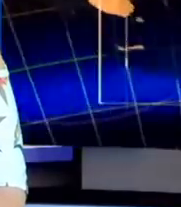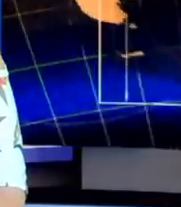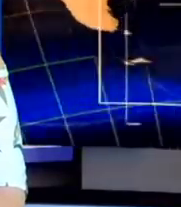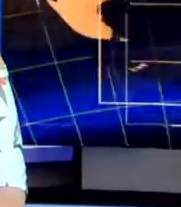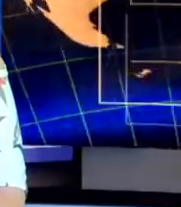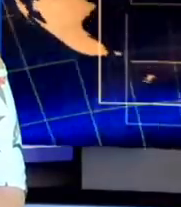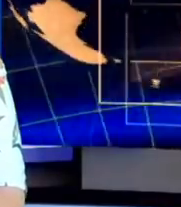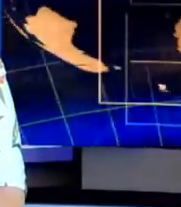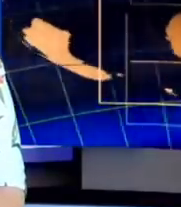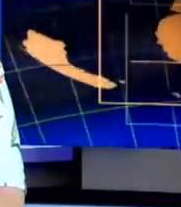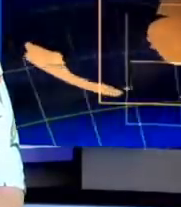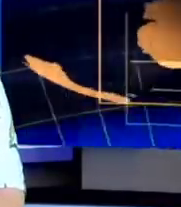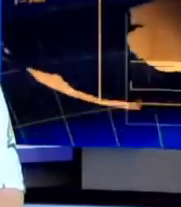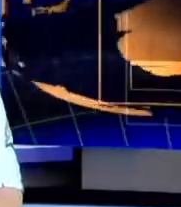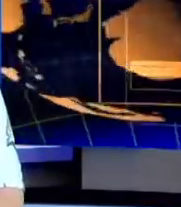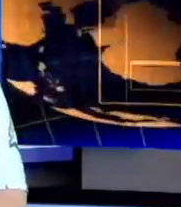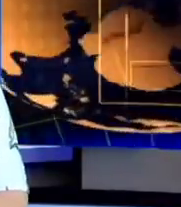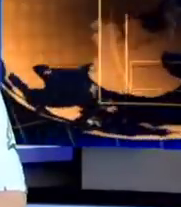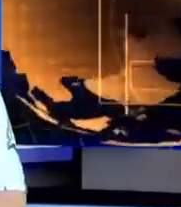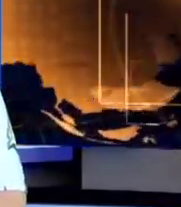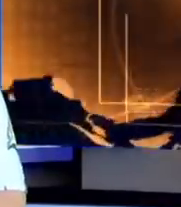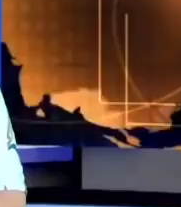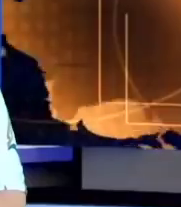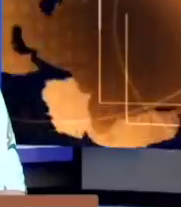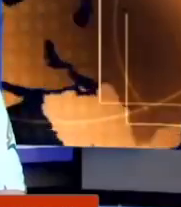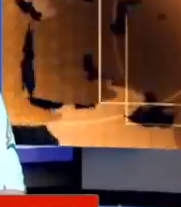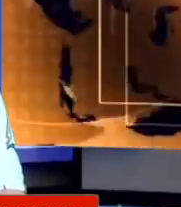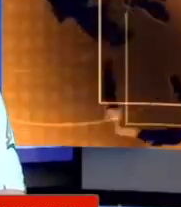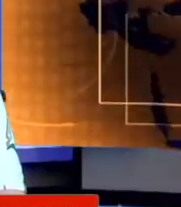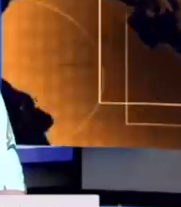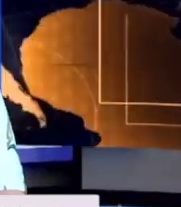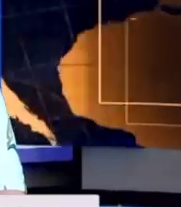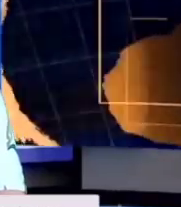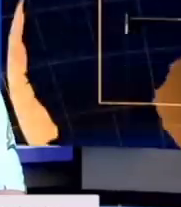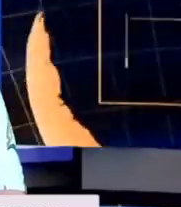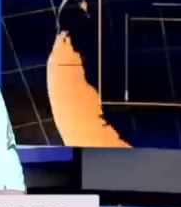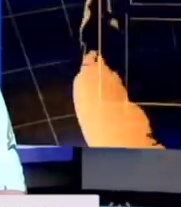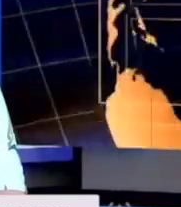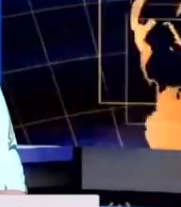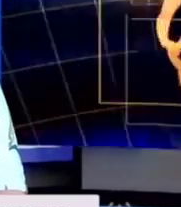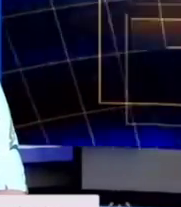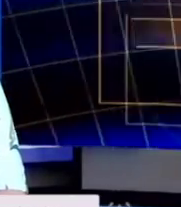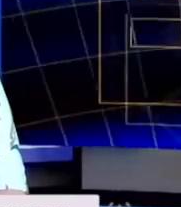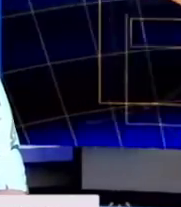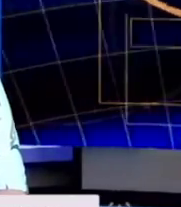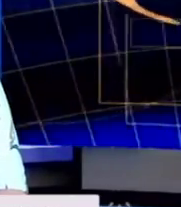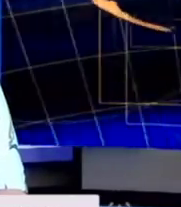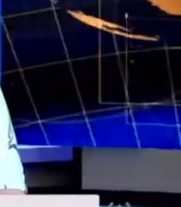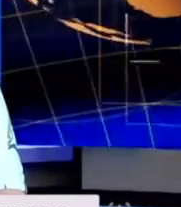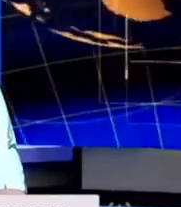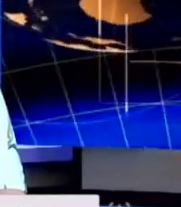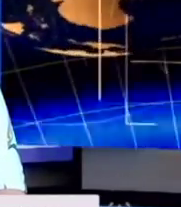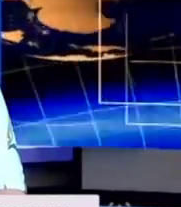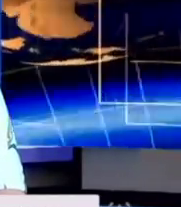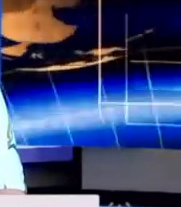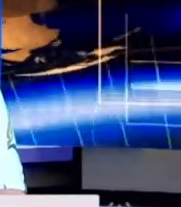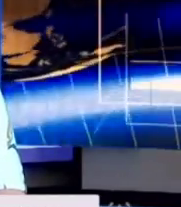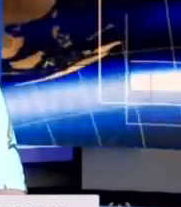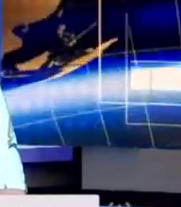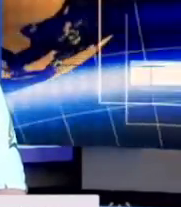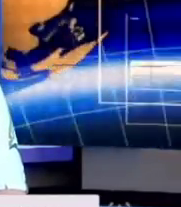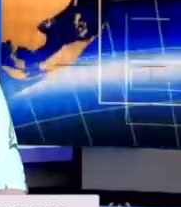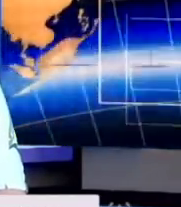que no se pierdan de la información. Síganme en mis redes sociales, me encuentran como CaroGZ247 en Facebook, Twitter y también en